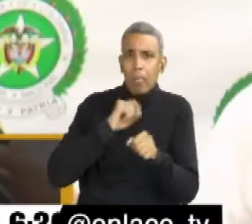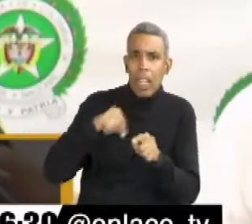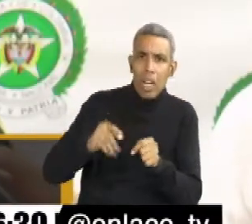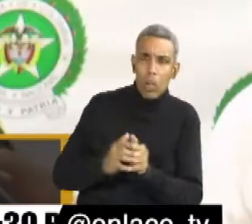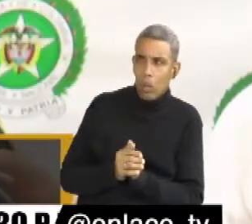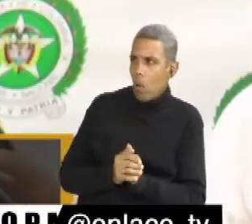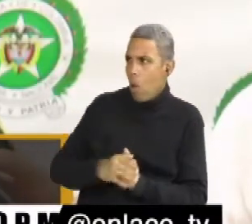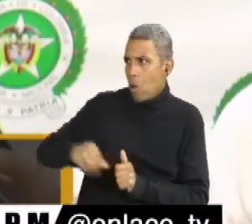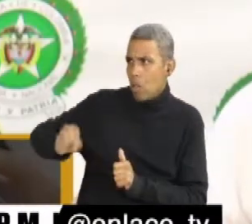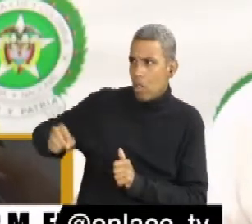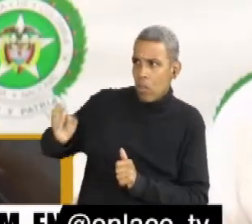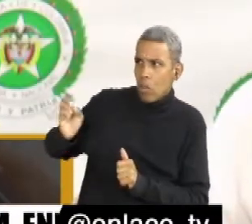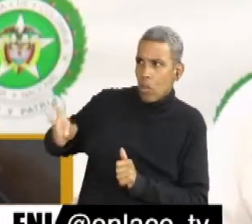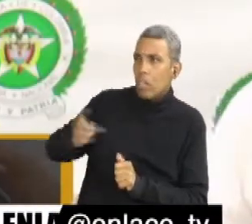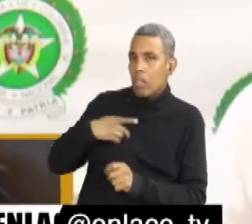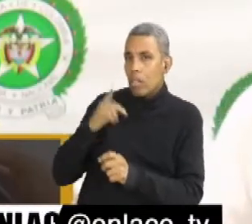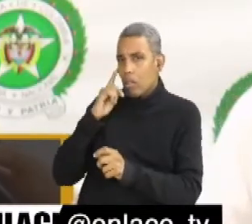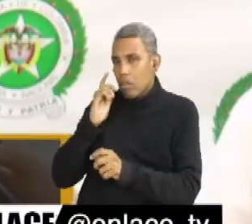delito